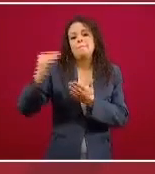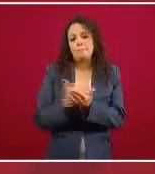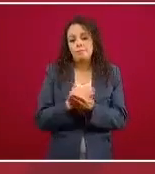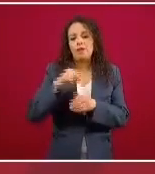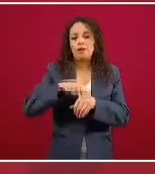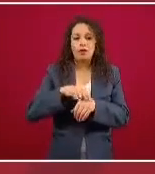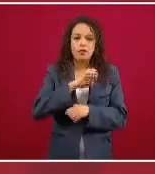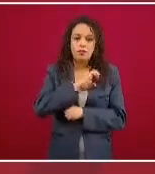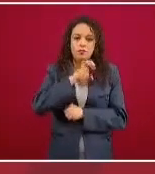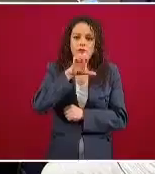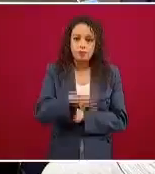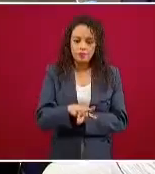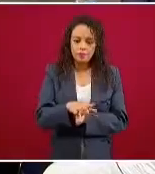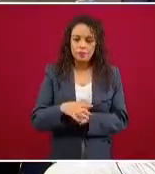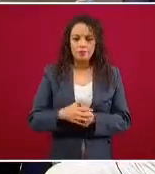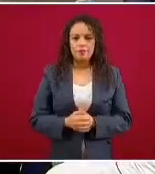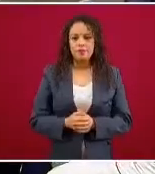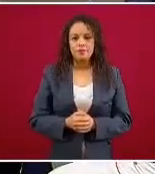más aún